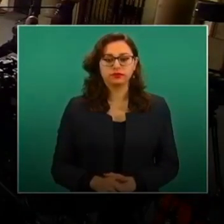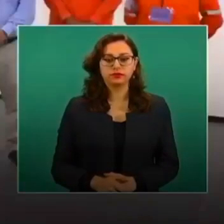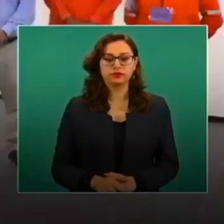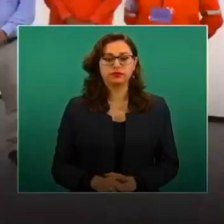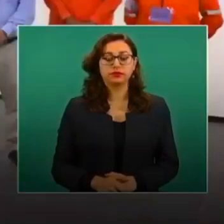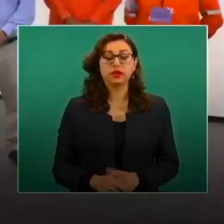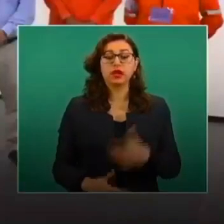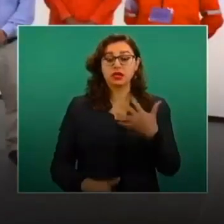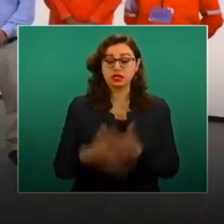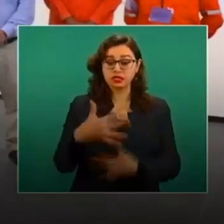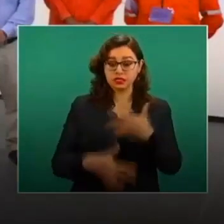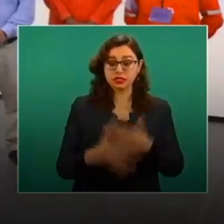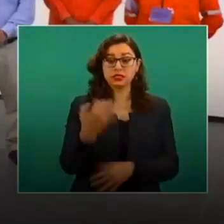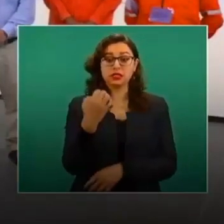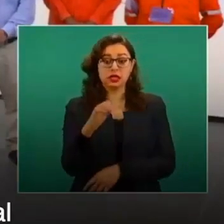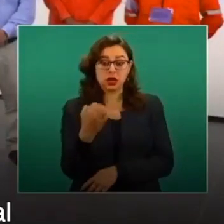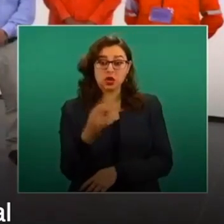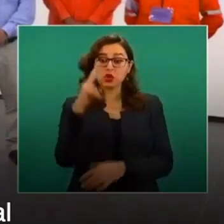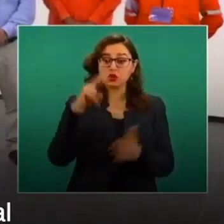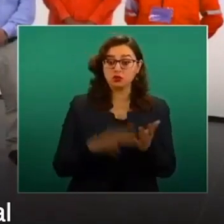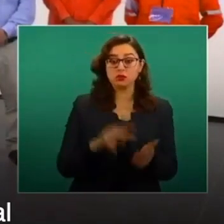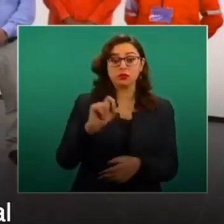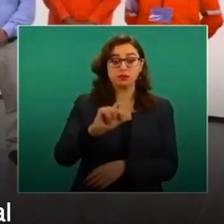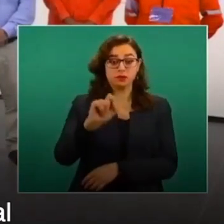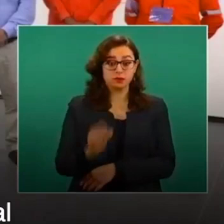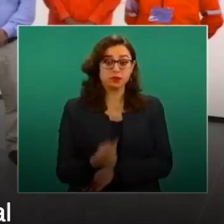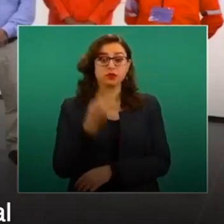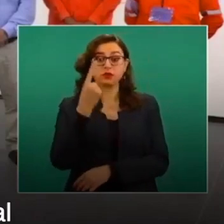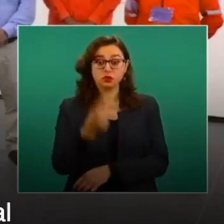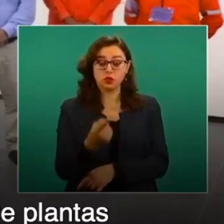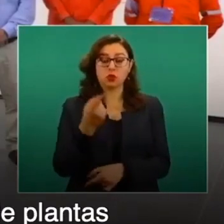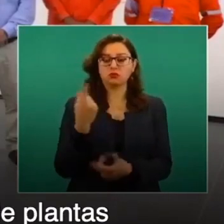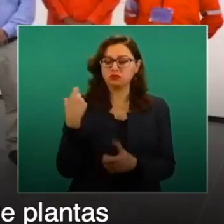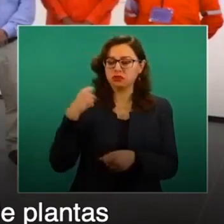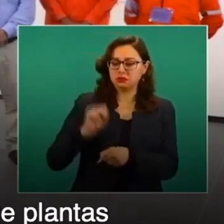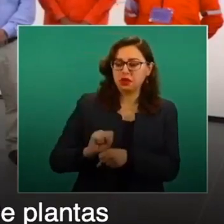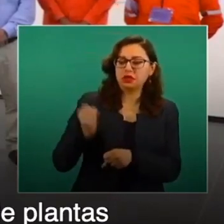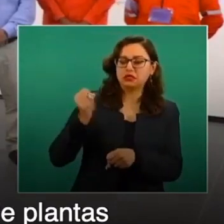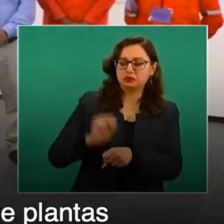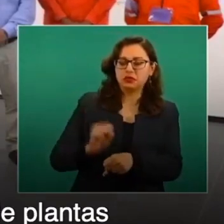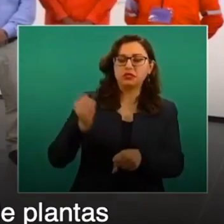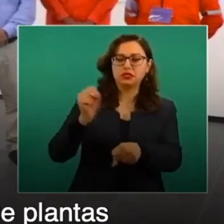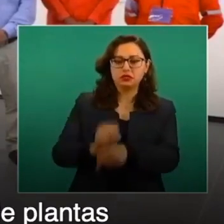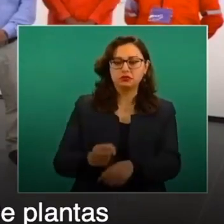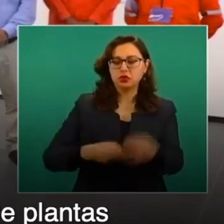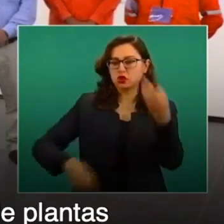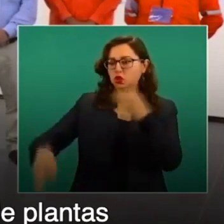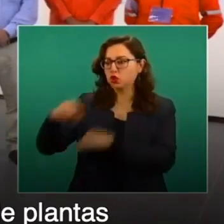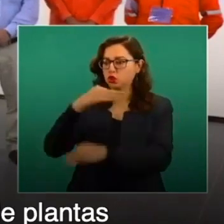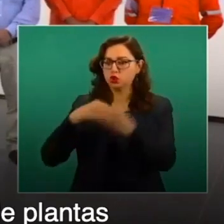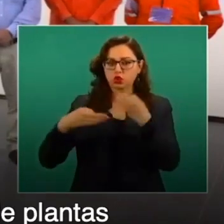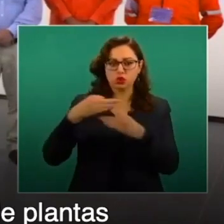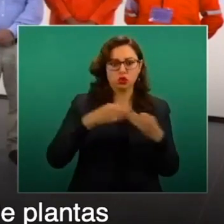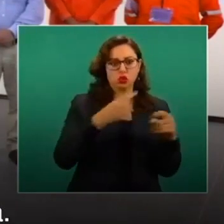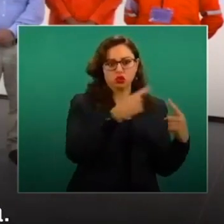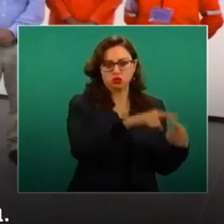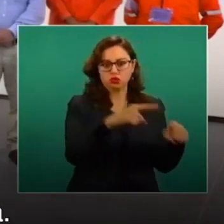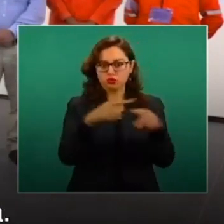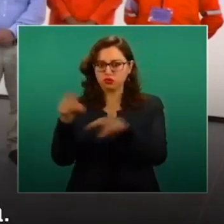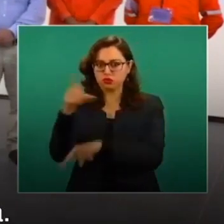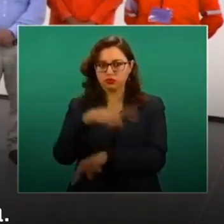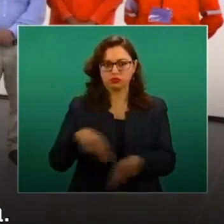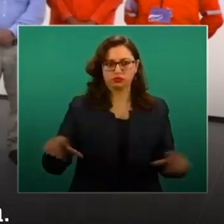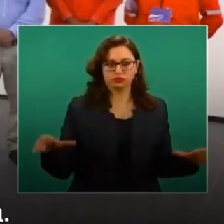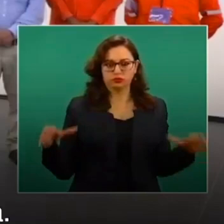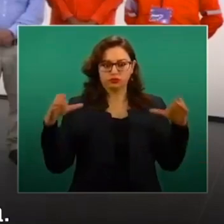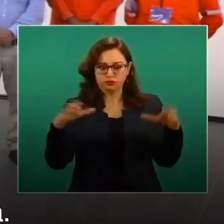Es 15 de enero del 2021, estamos en la revisión semanal con todos los contratistas de tanques, de plantas, y va